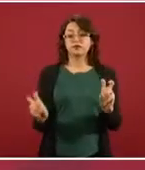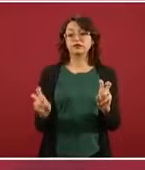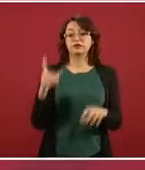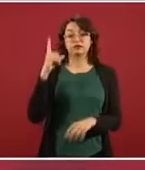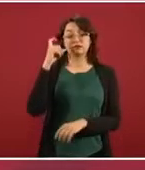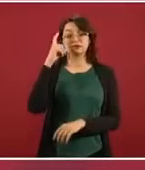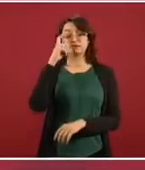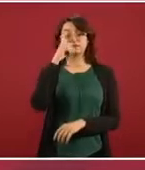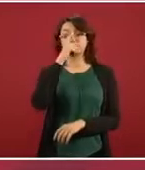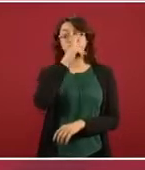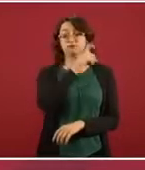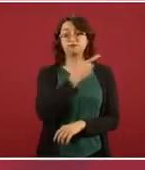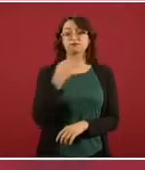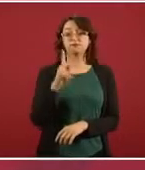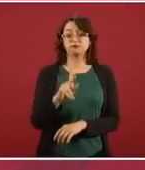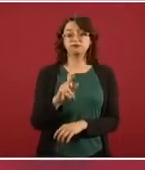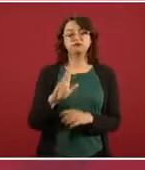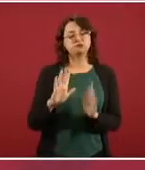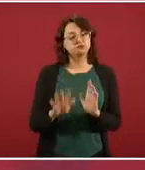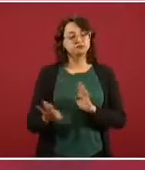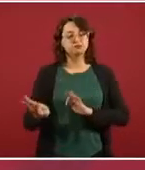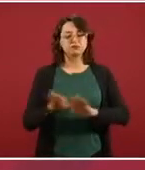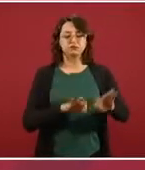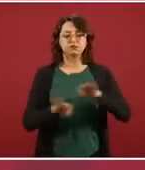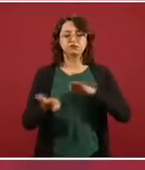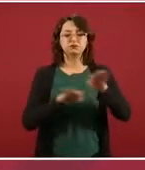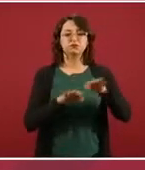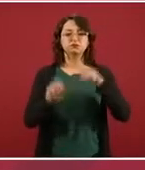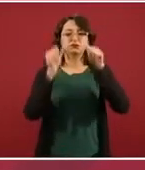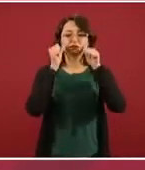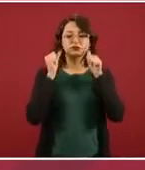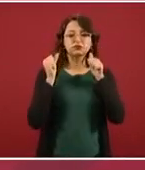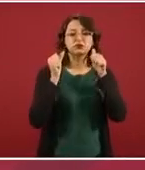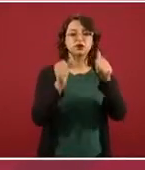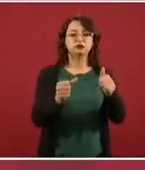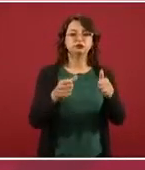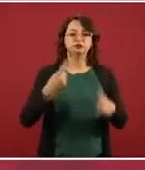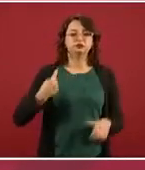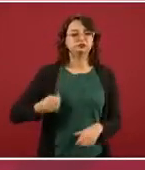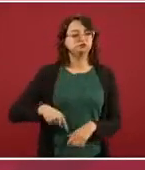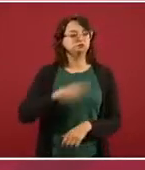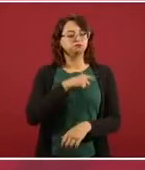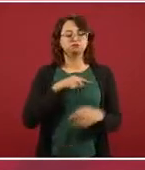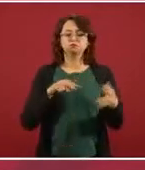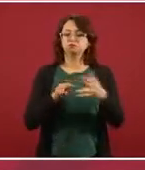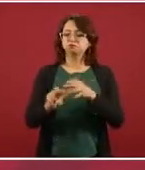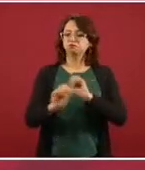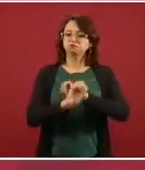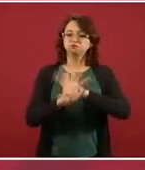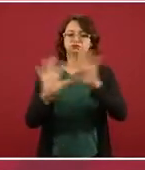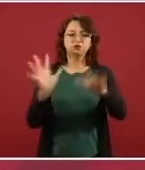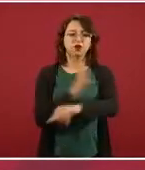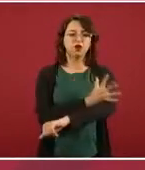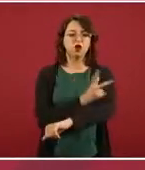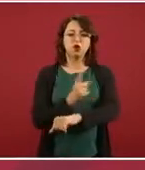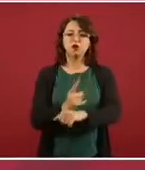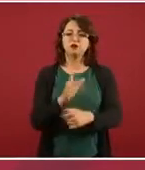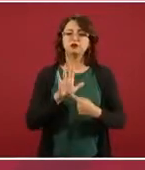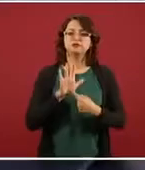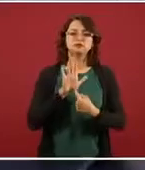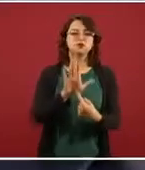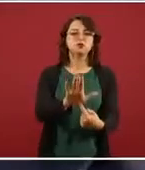complejo, pero estamos atendiendo con toda claridad, con toda transparencia.